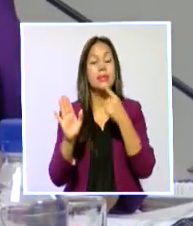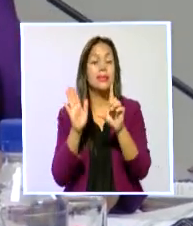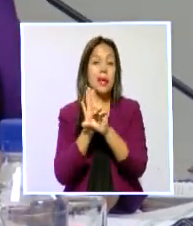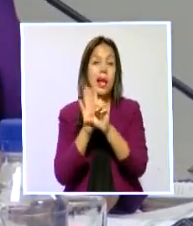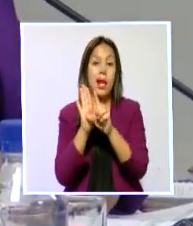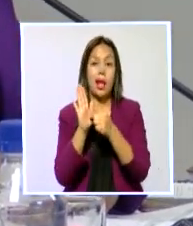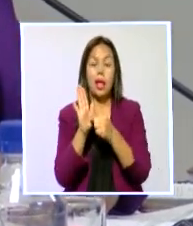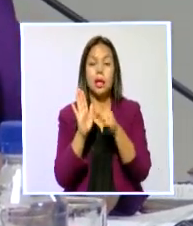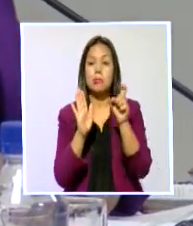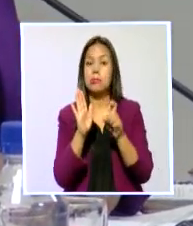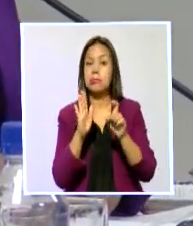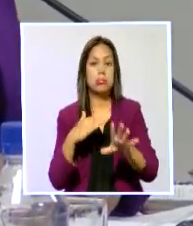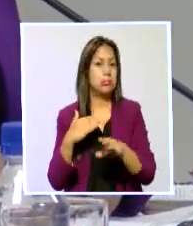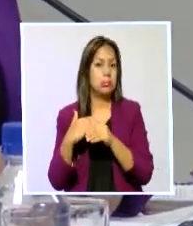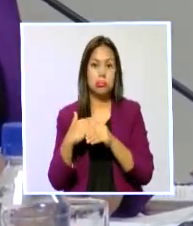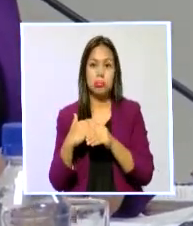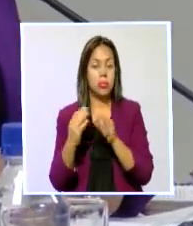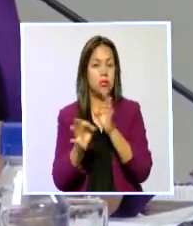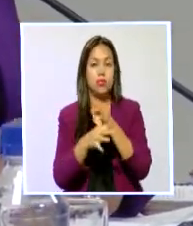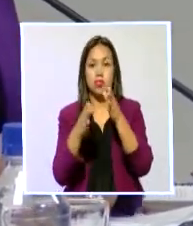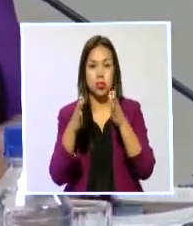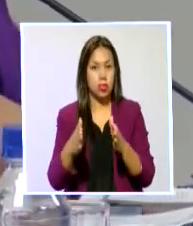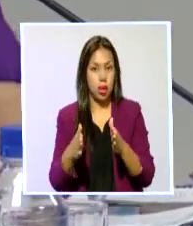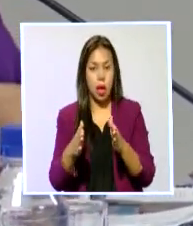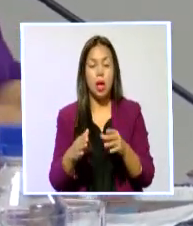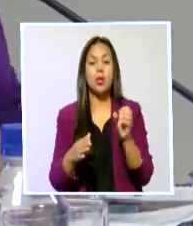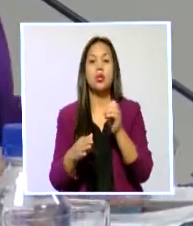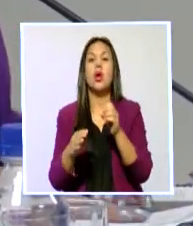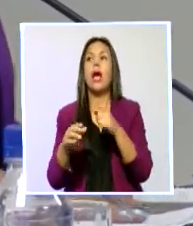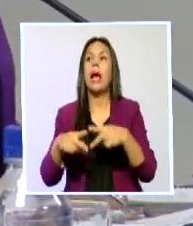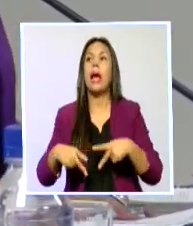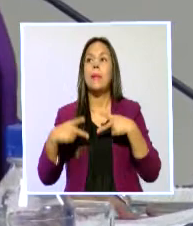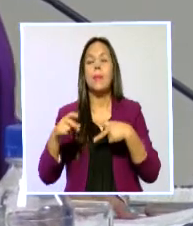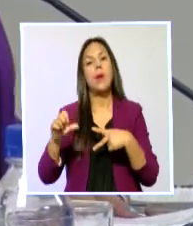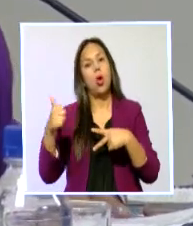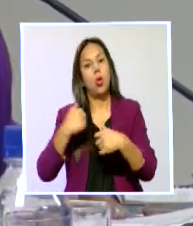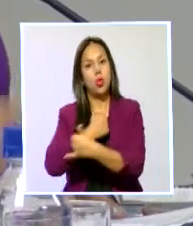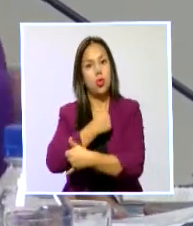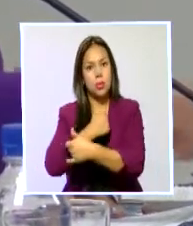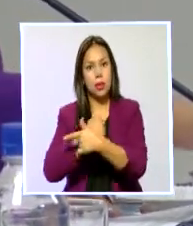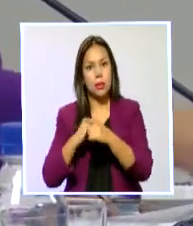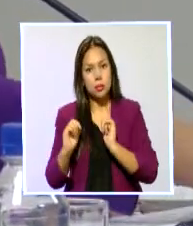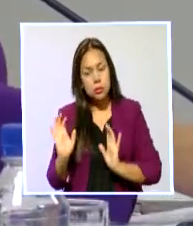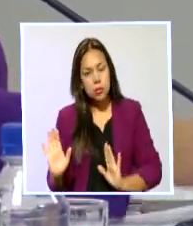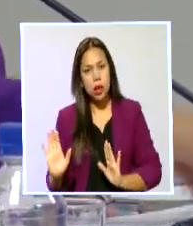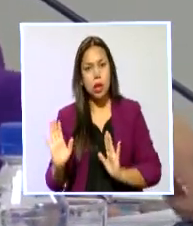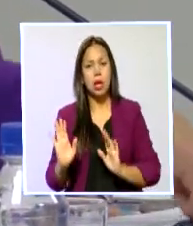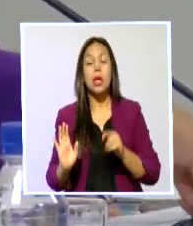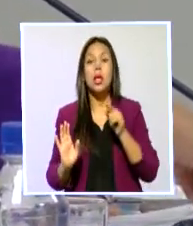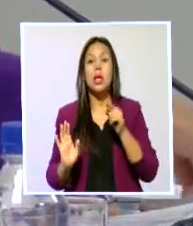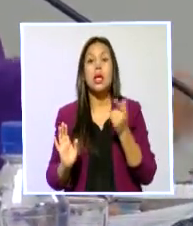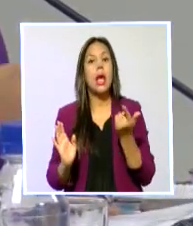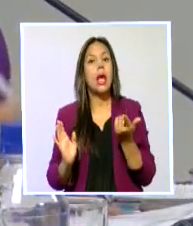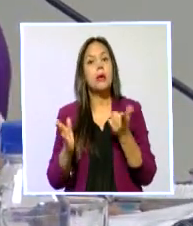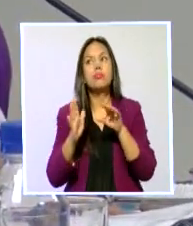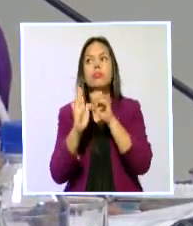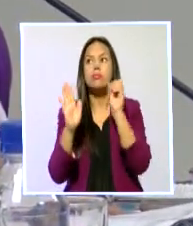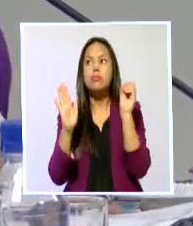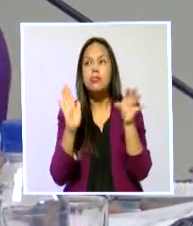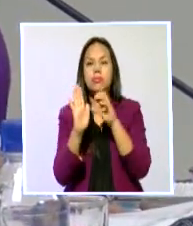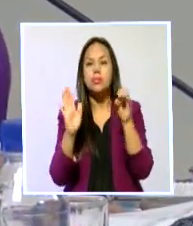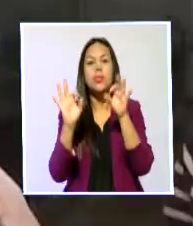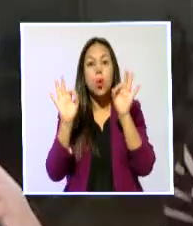debe incluir a becarios, funcionarios del servicio del exterior y candidatos asambleístas cuya residencia sea considerada como